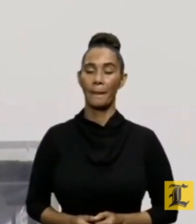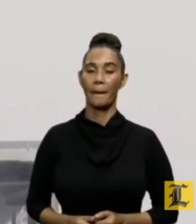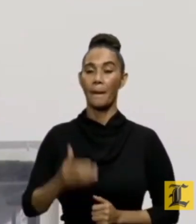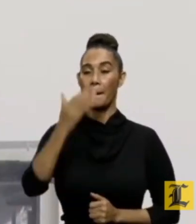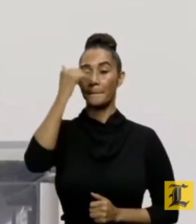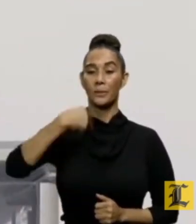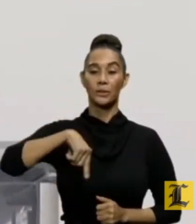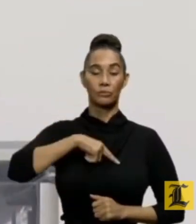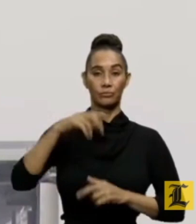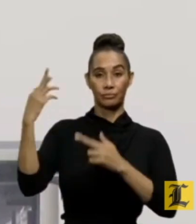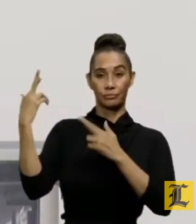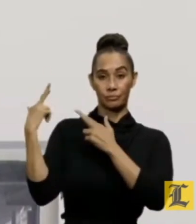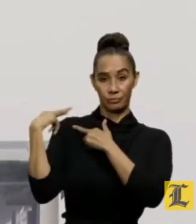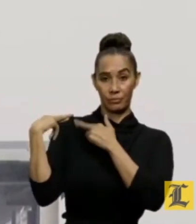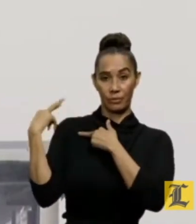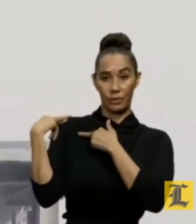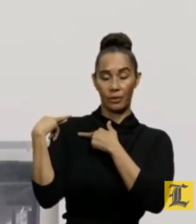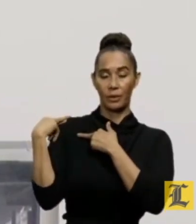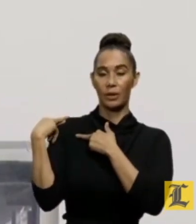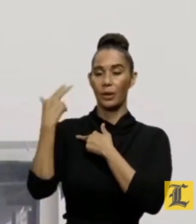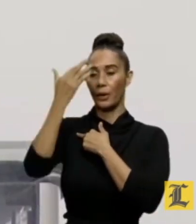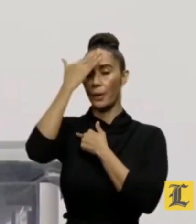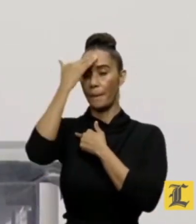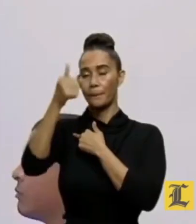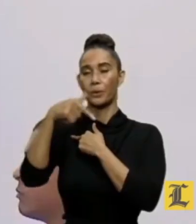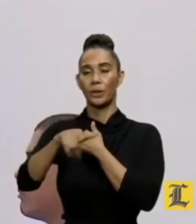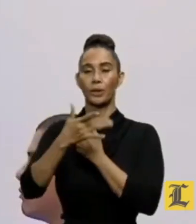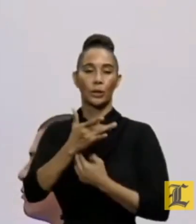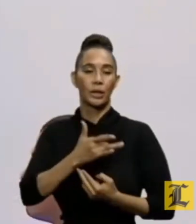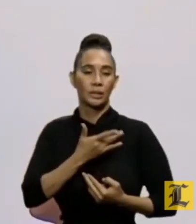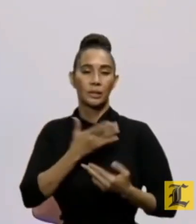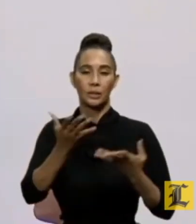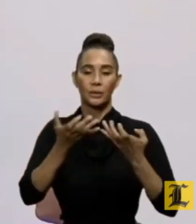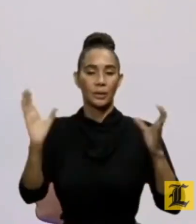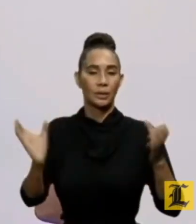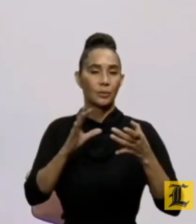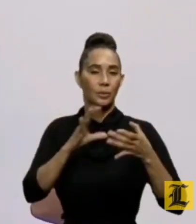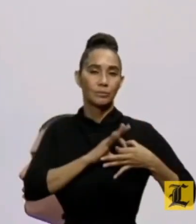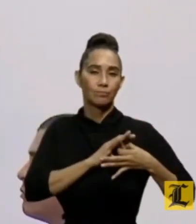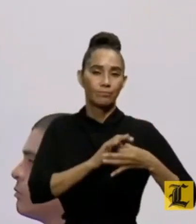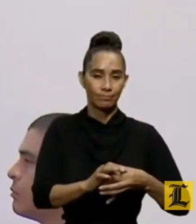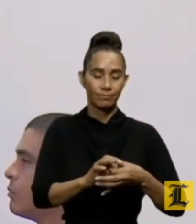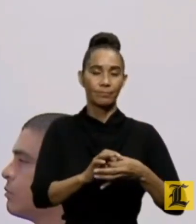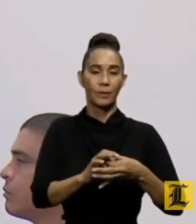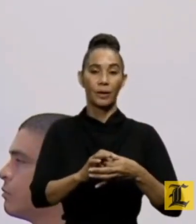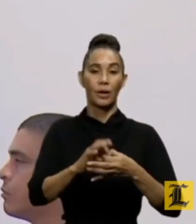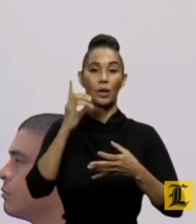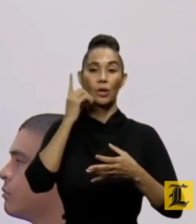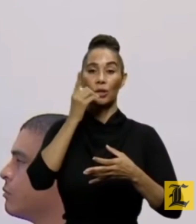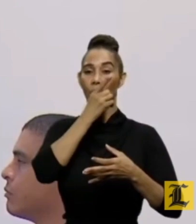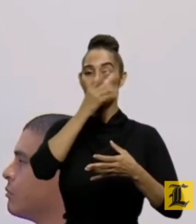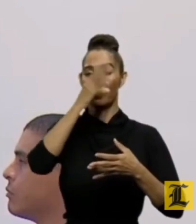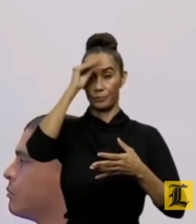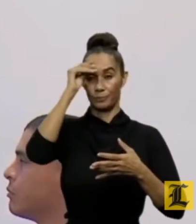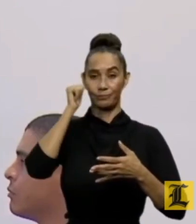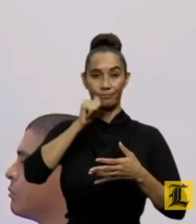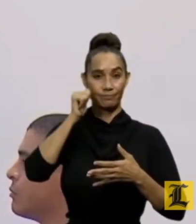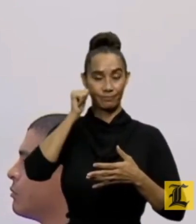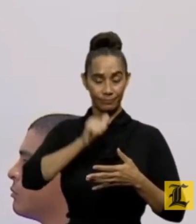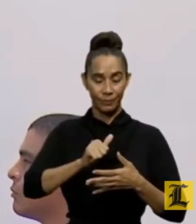porque es nuestra responsabilidad y porque es lo que sentimos y hacemos de corazón. Dominicanos y